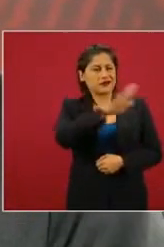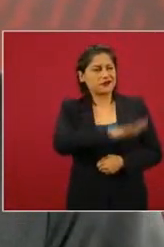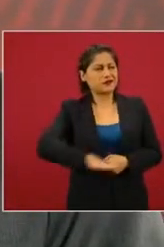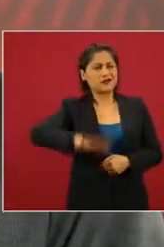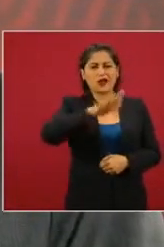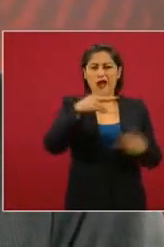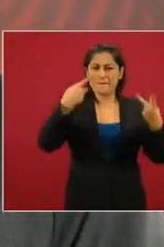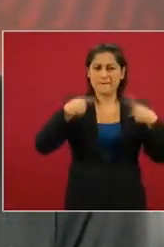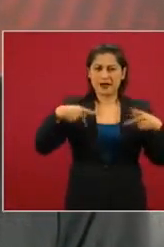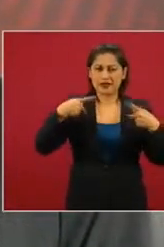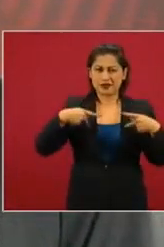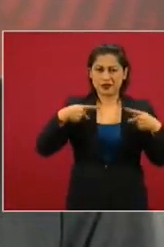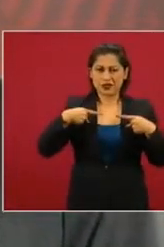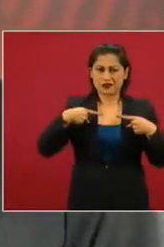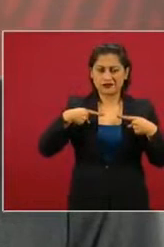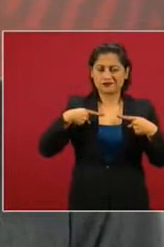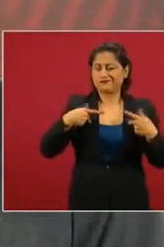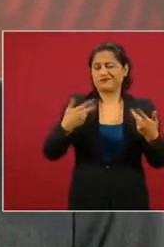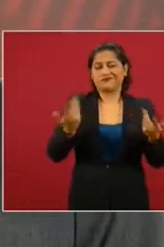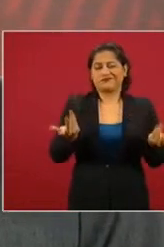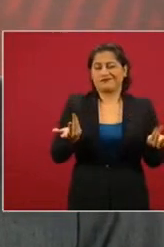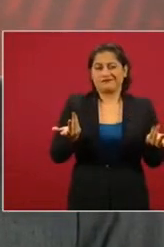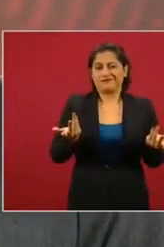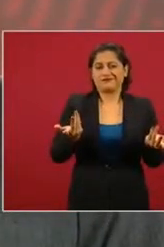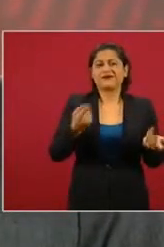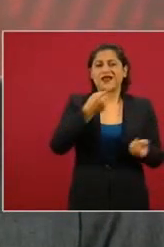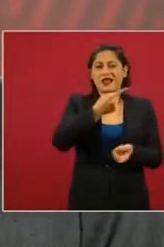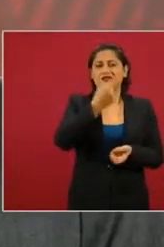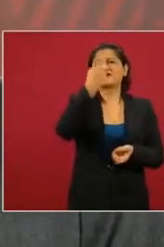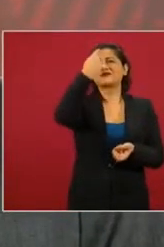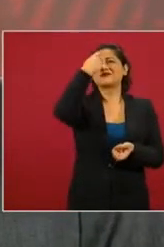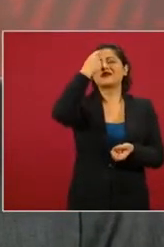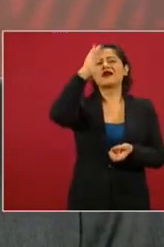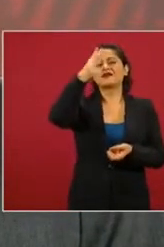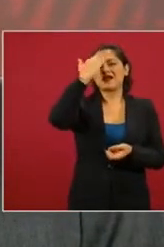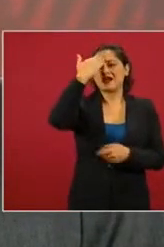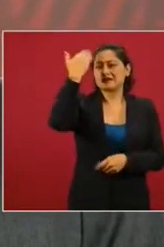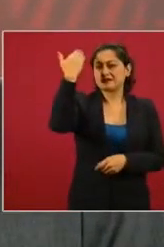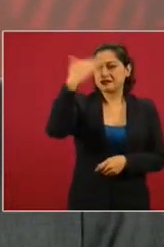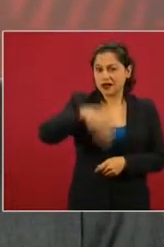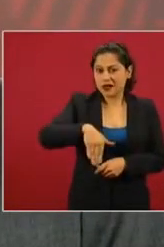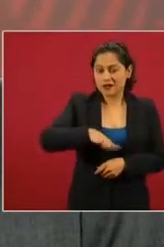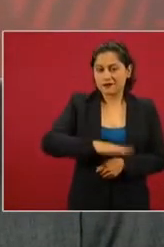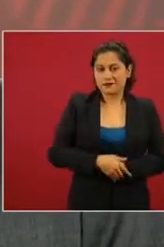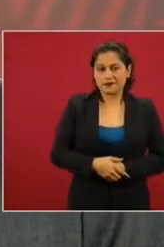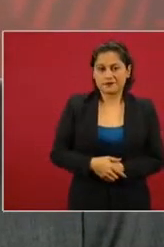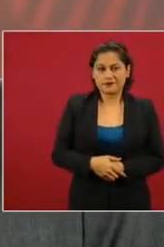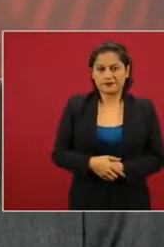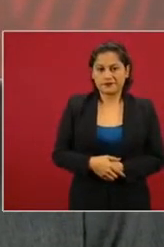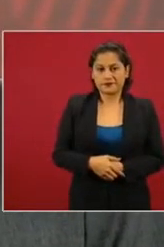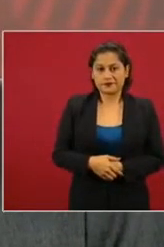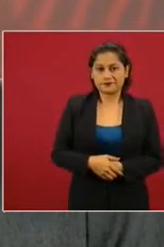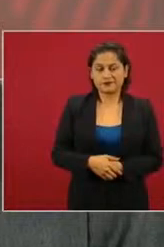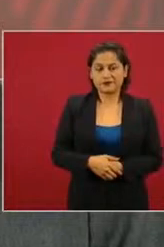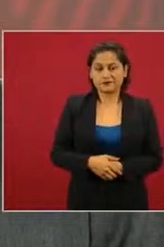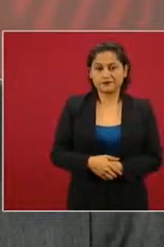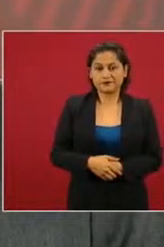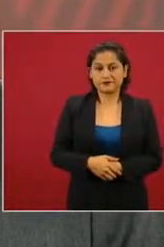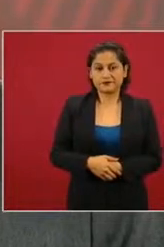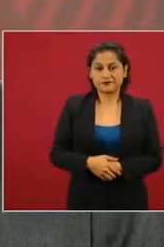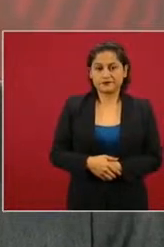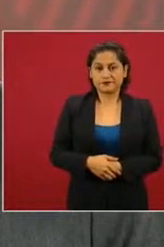esto es muy falso. El discurso de la oposición no les ha dado ningún tipo de resultado. La oposición debería de cambiar